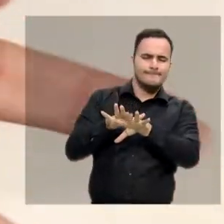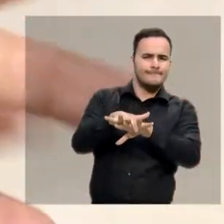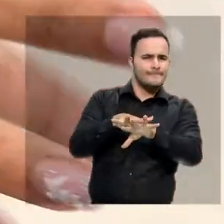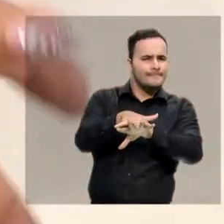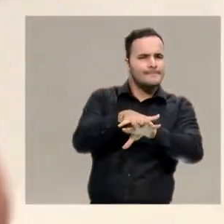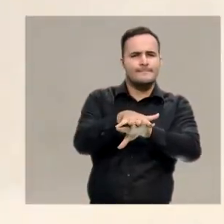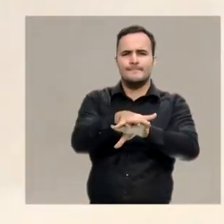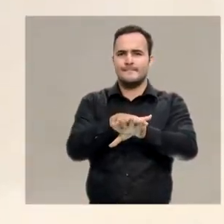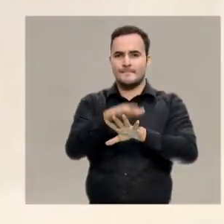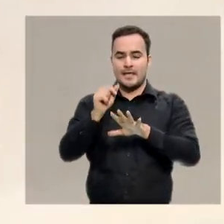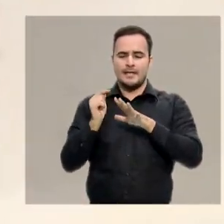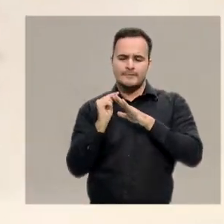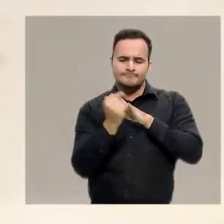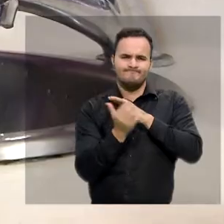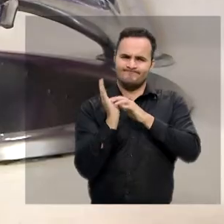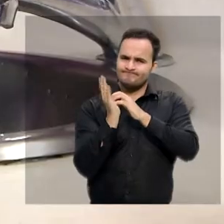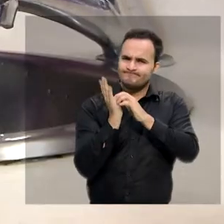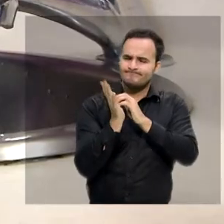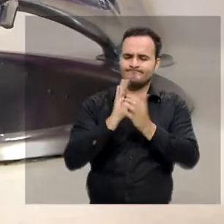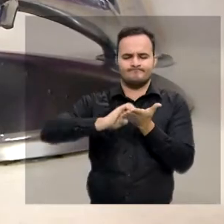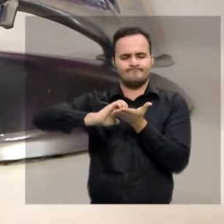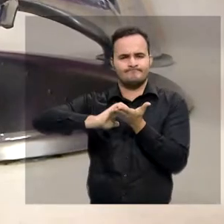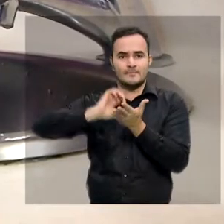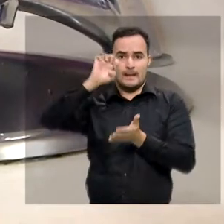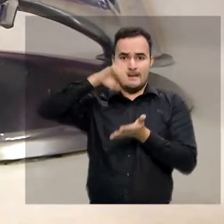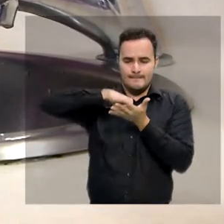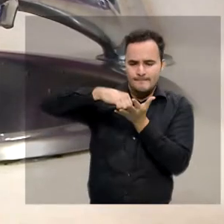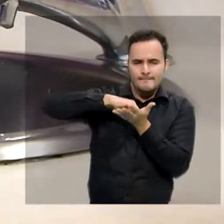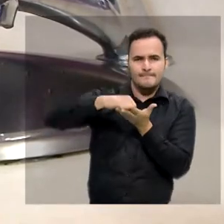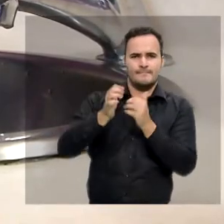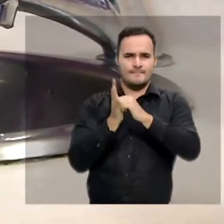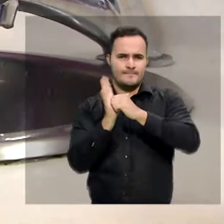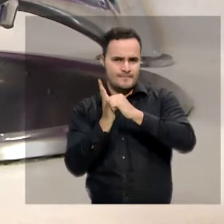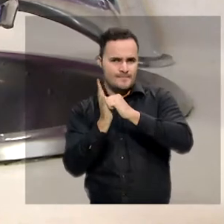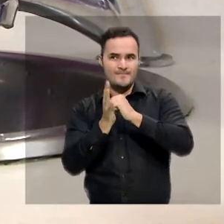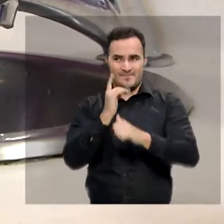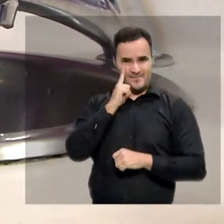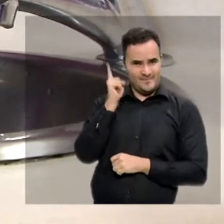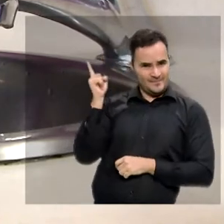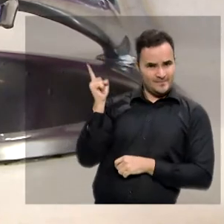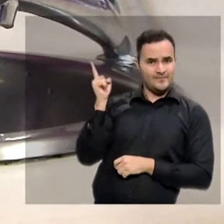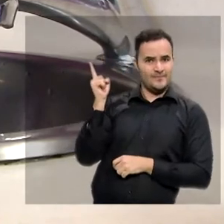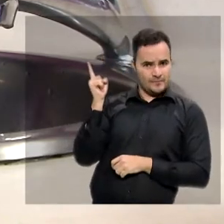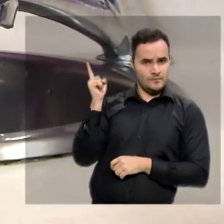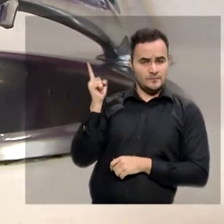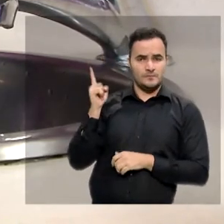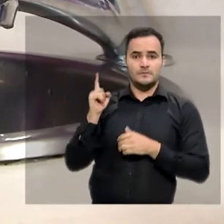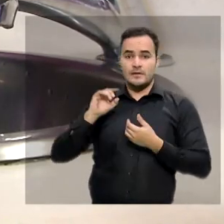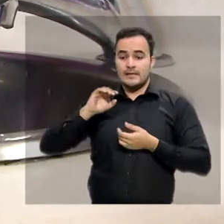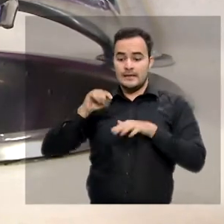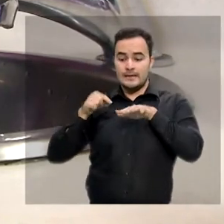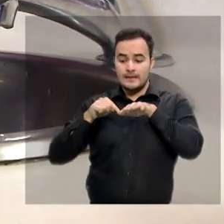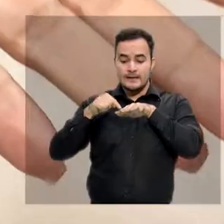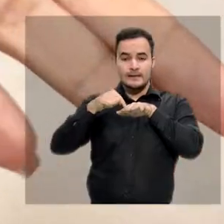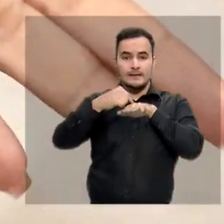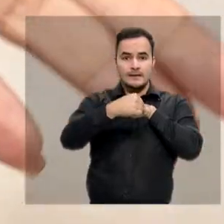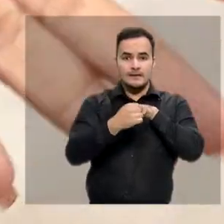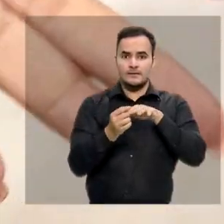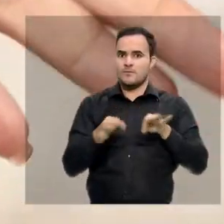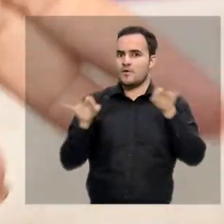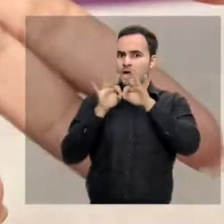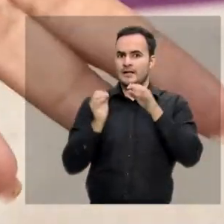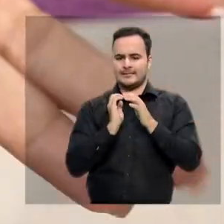dedos, lavamos muy bien la punta de los dedos y los nudillos, pudimos utilizar la técnica del candado. Las uñas también